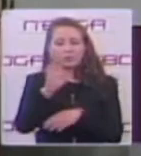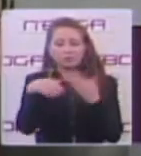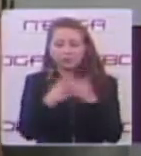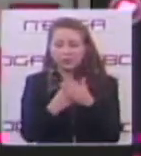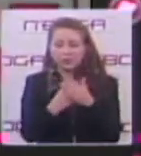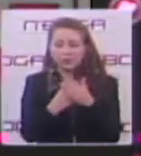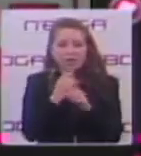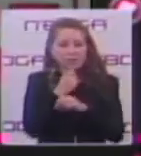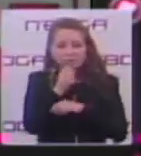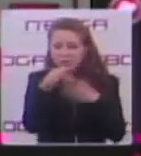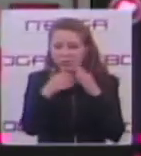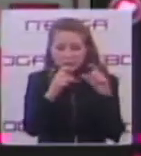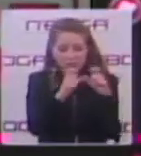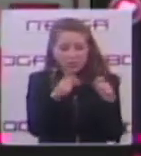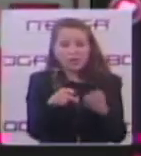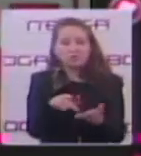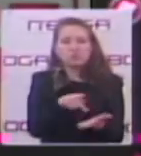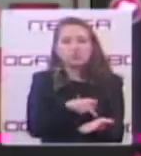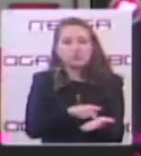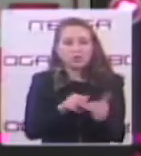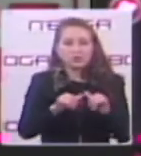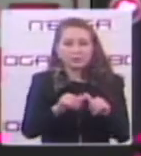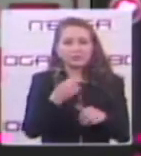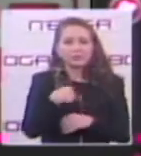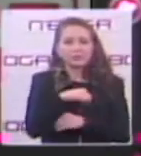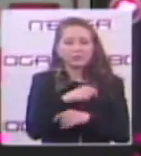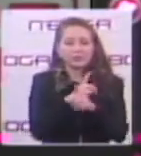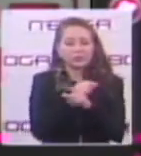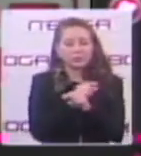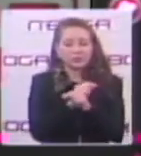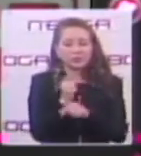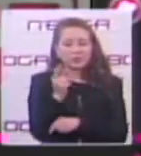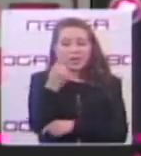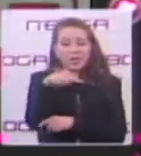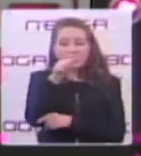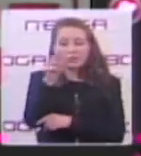todas las notas que salen en el programa, pueden seguirnos en Twitter en